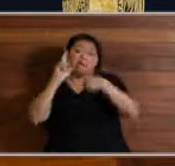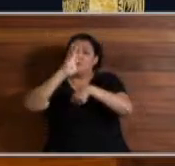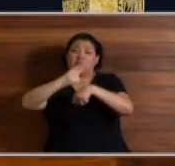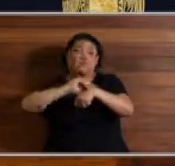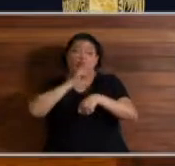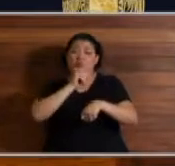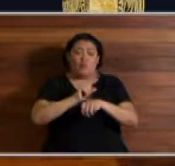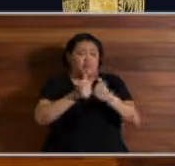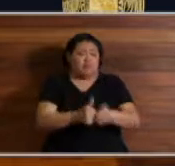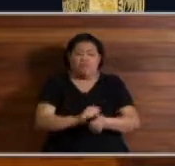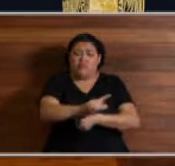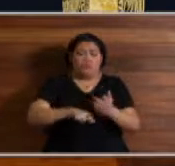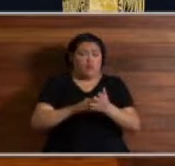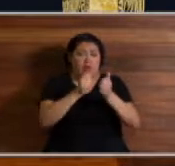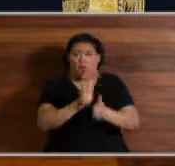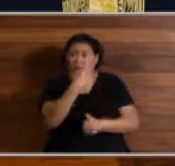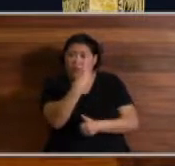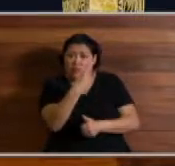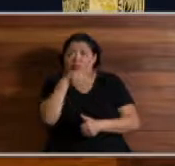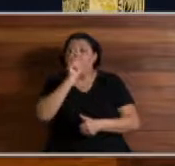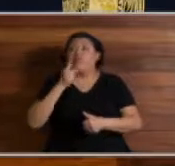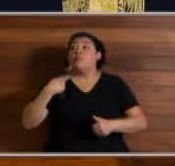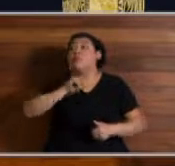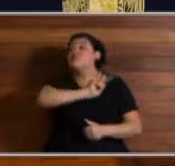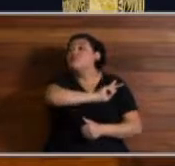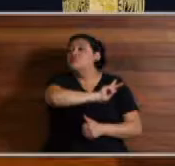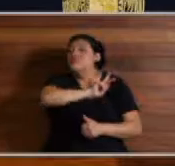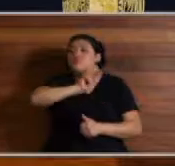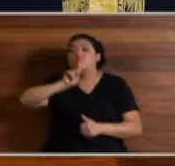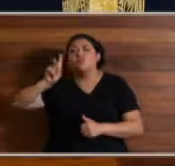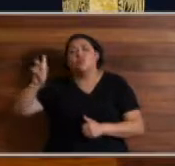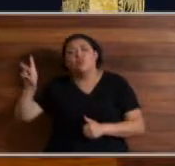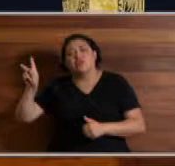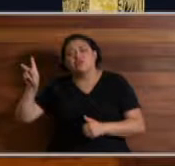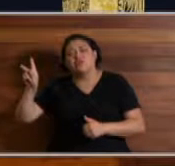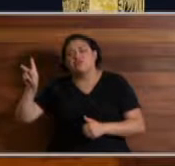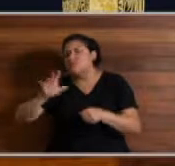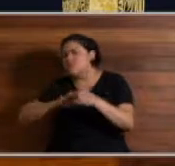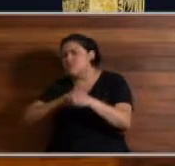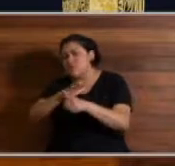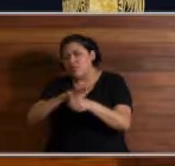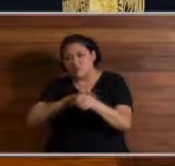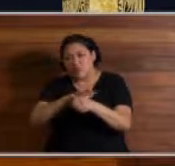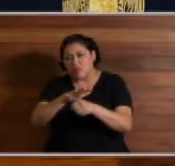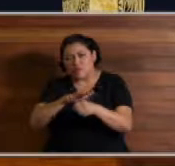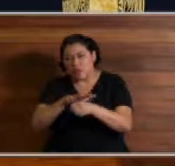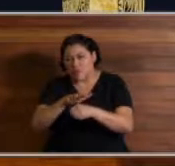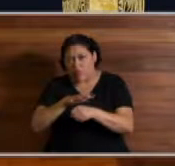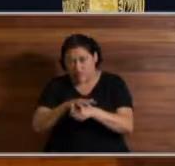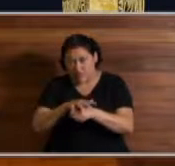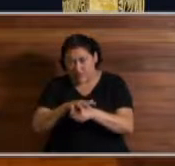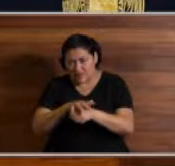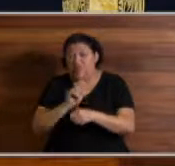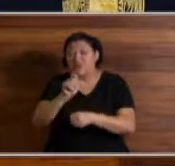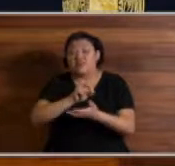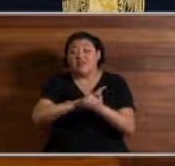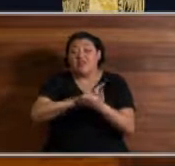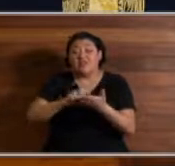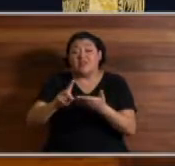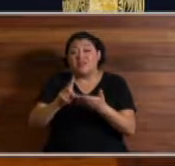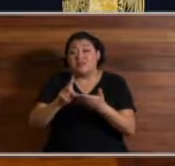este derecho, pero todos nosotros tenemos como punto común, punto